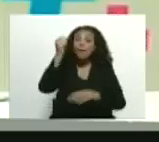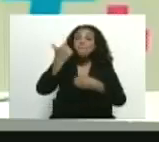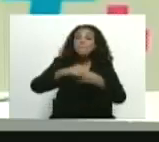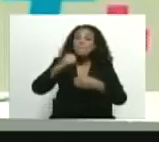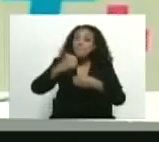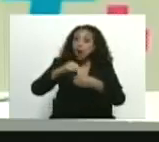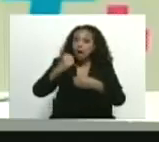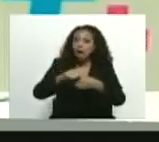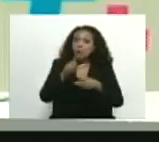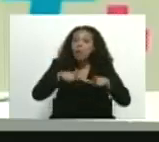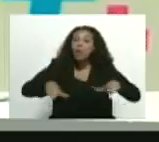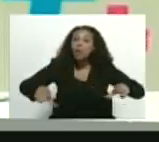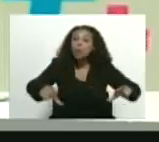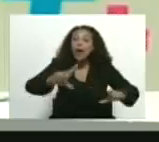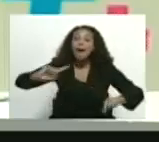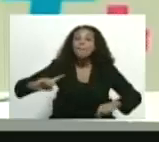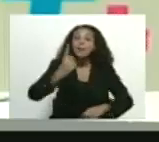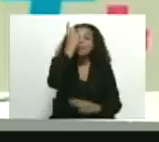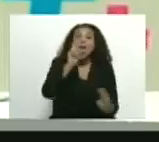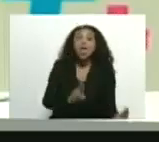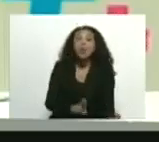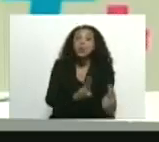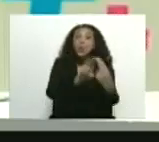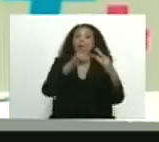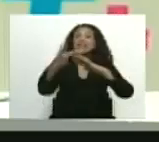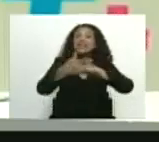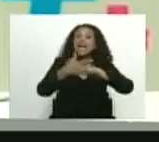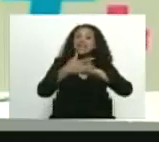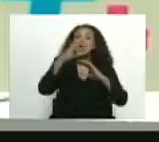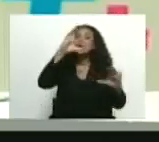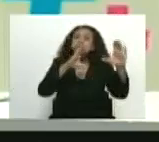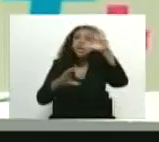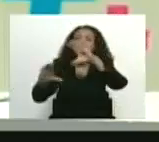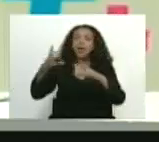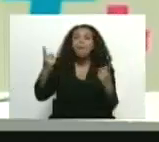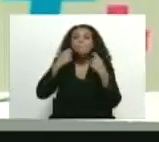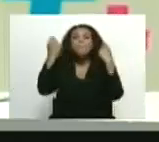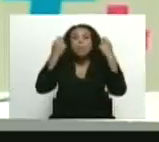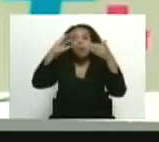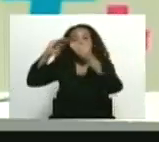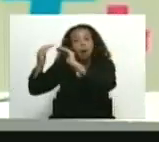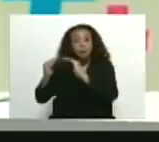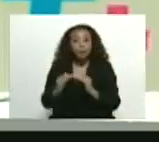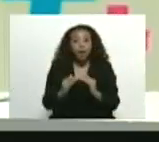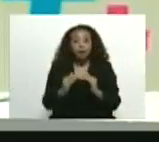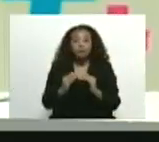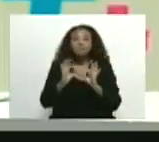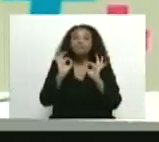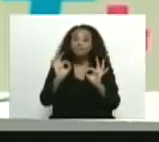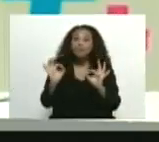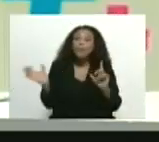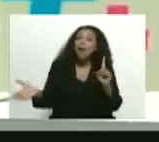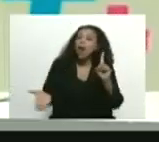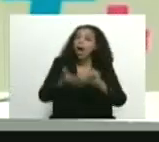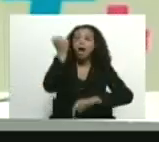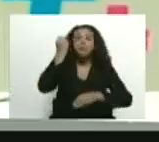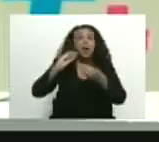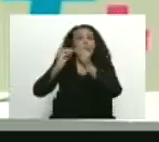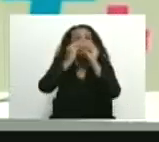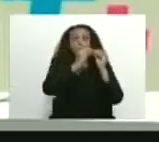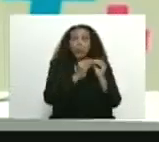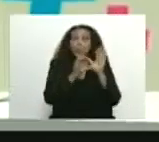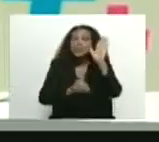Maracaibo el primer encuentro técnico-científico popular para el rescate, conservación